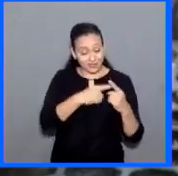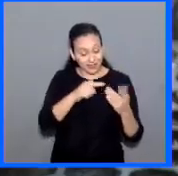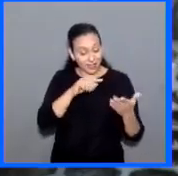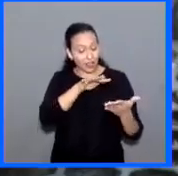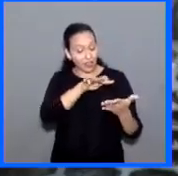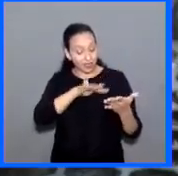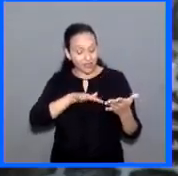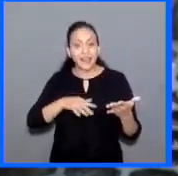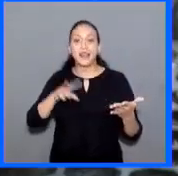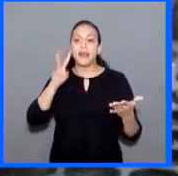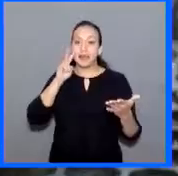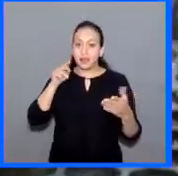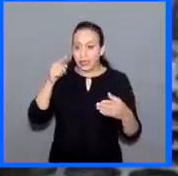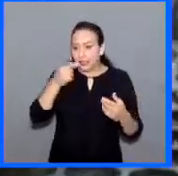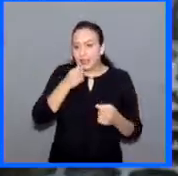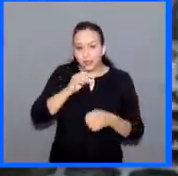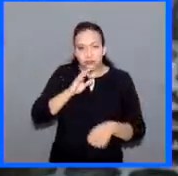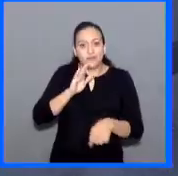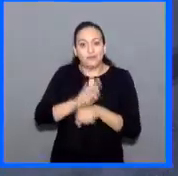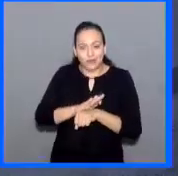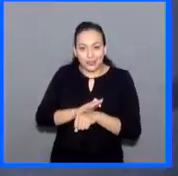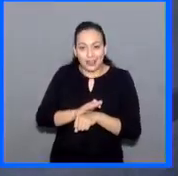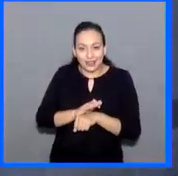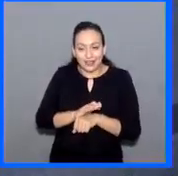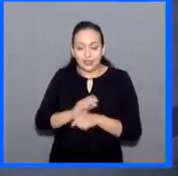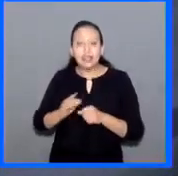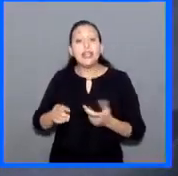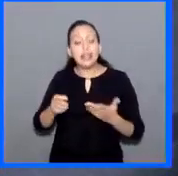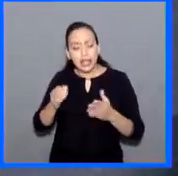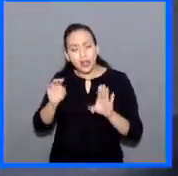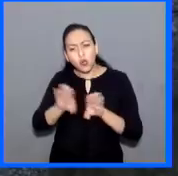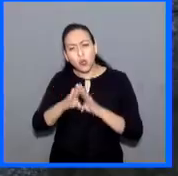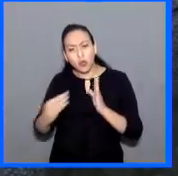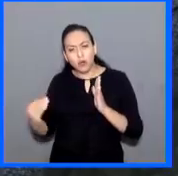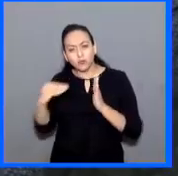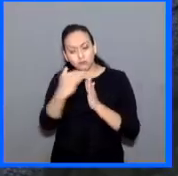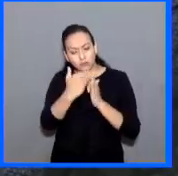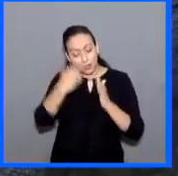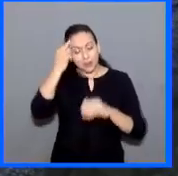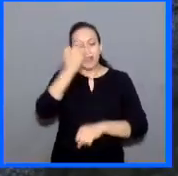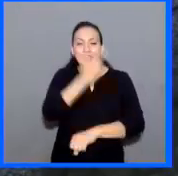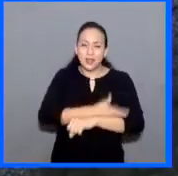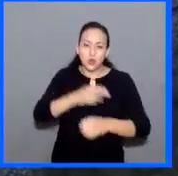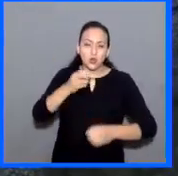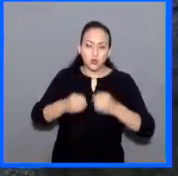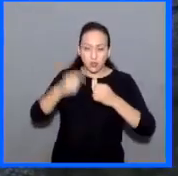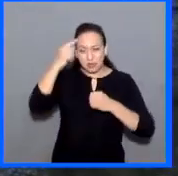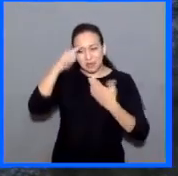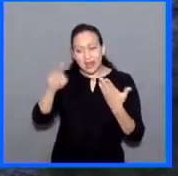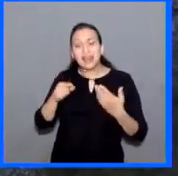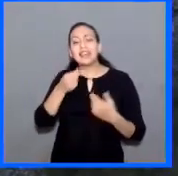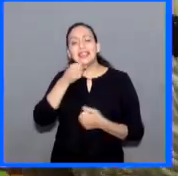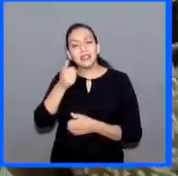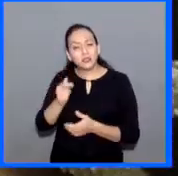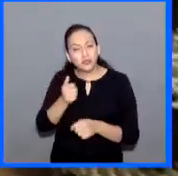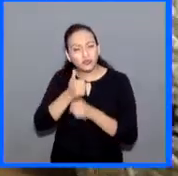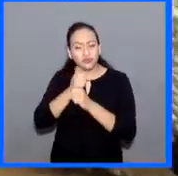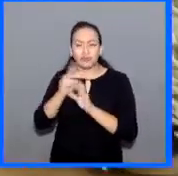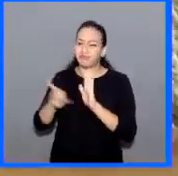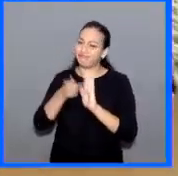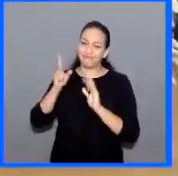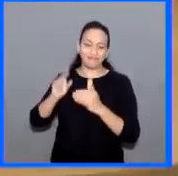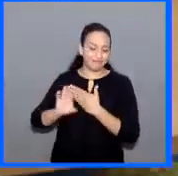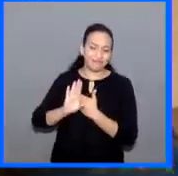de la población y las adecuaciones pertinentes en los procesos judiciales para evitar revictimizarles o provocar